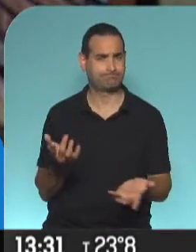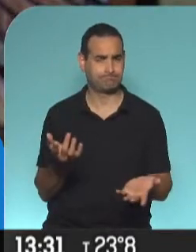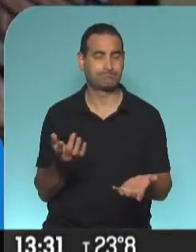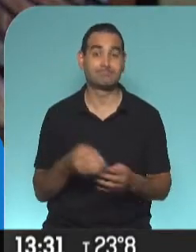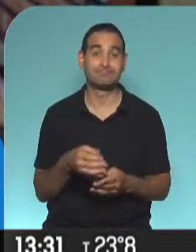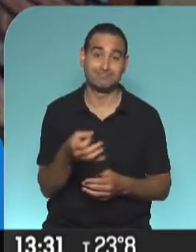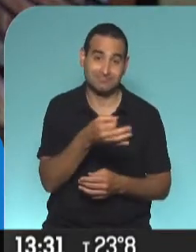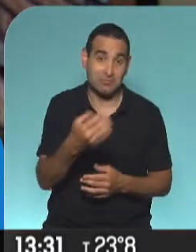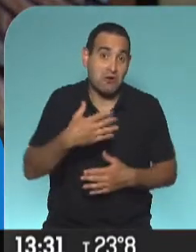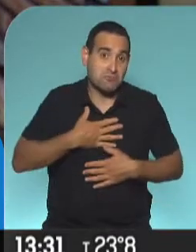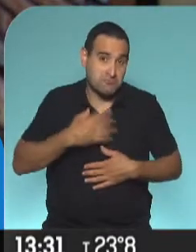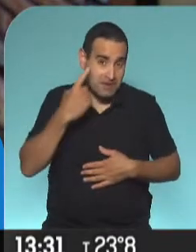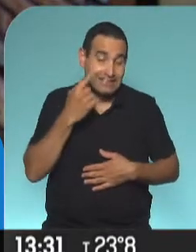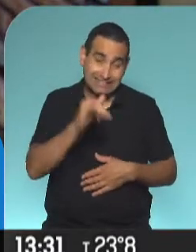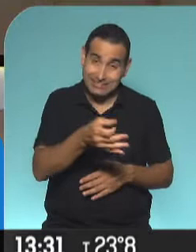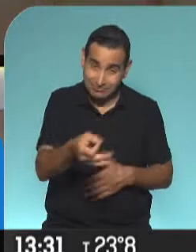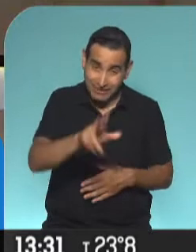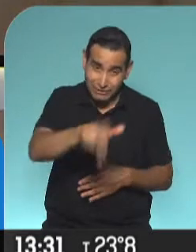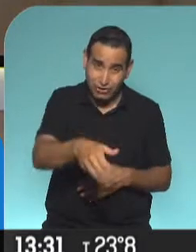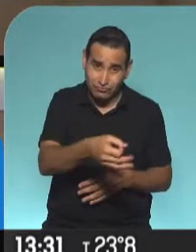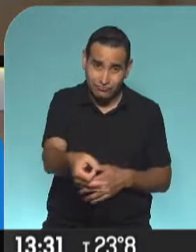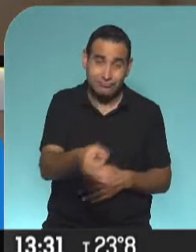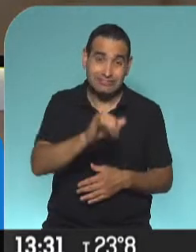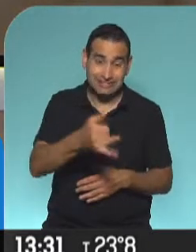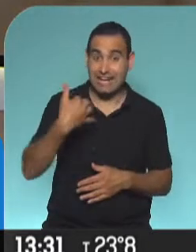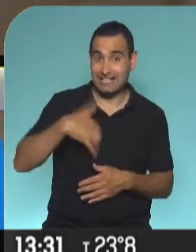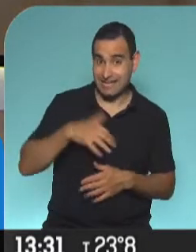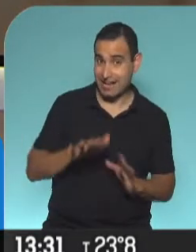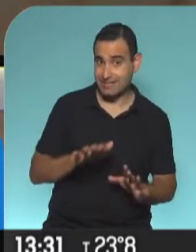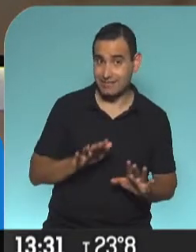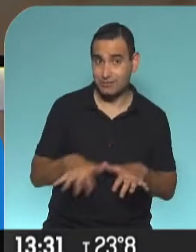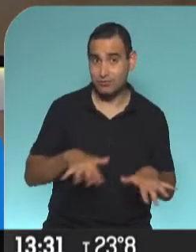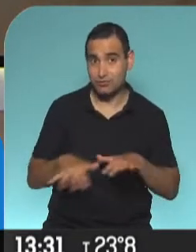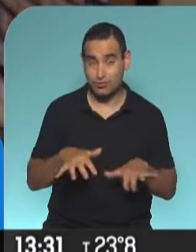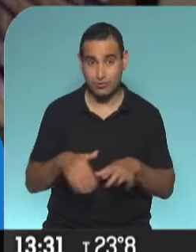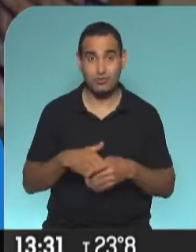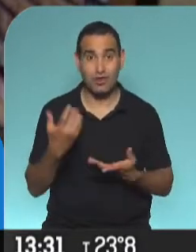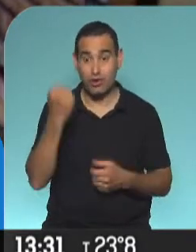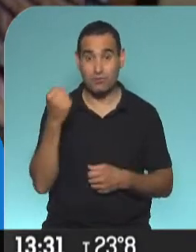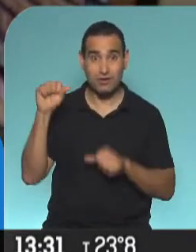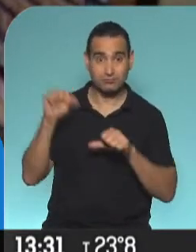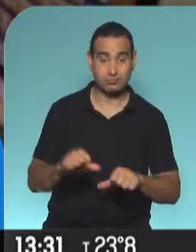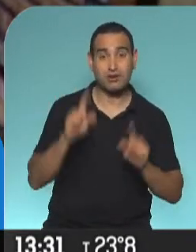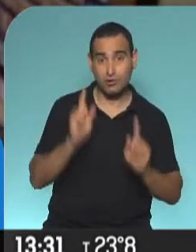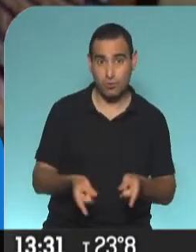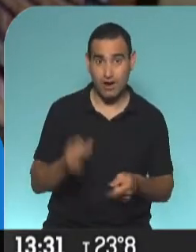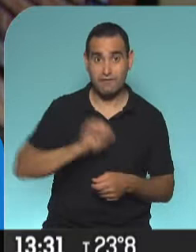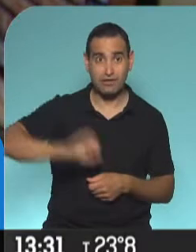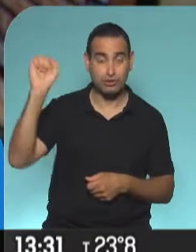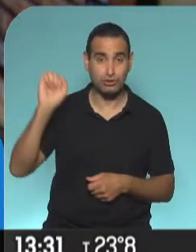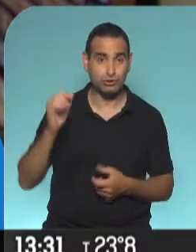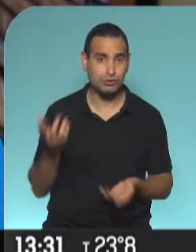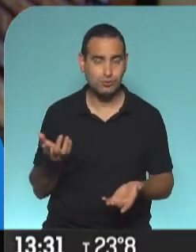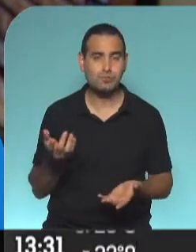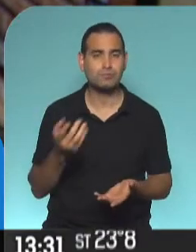sucede. Es una hipótesis Claro, es una hipótesis, pero no, posible. en serio digo, en Argentina sucede que en recesión sigue habiendo inflación. Sería tema de